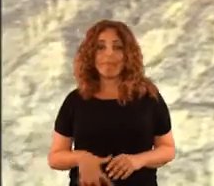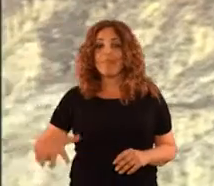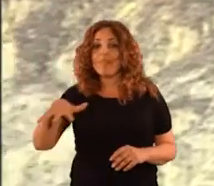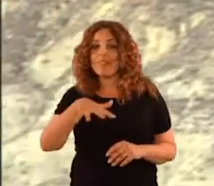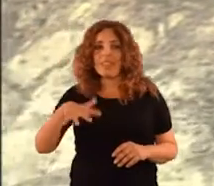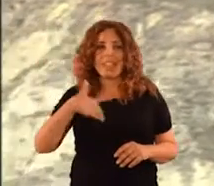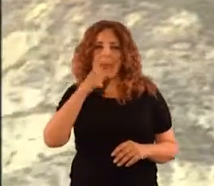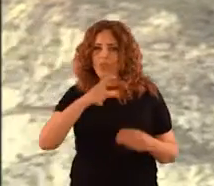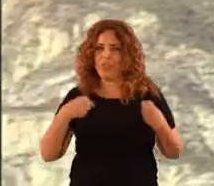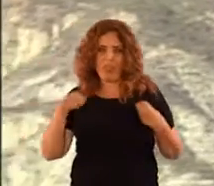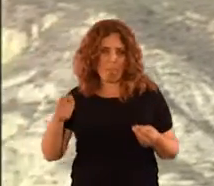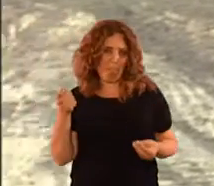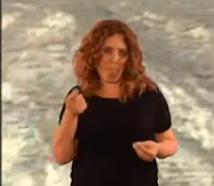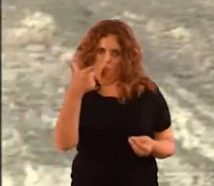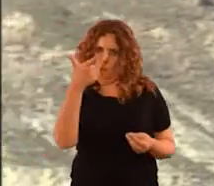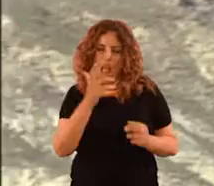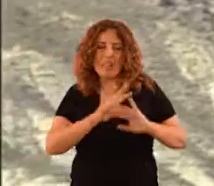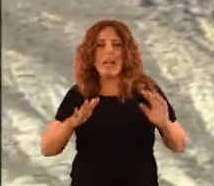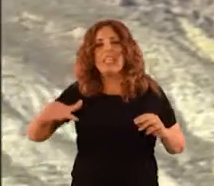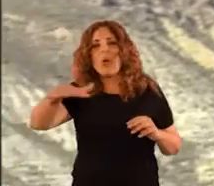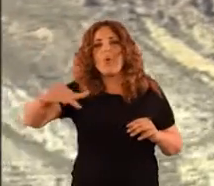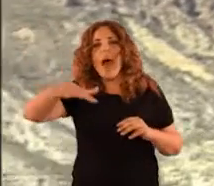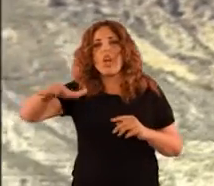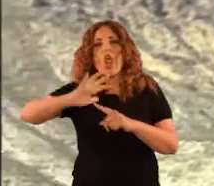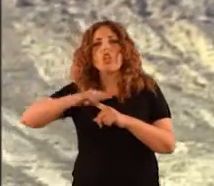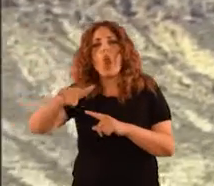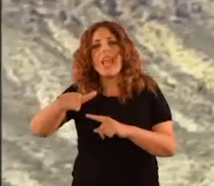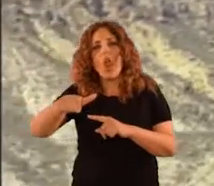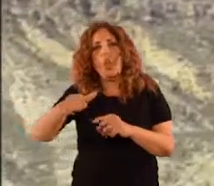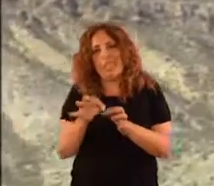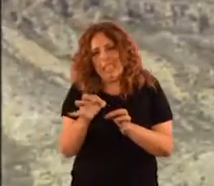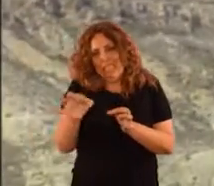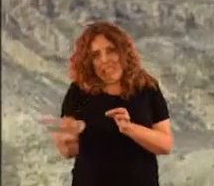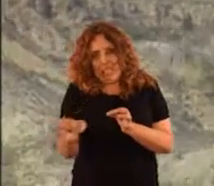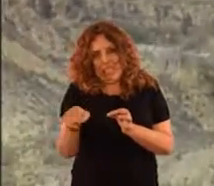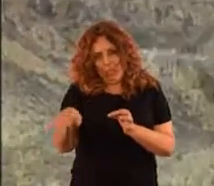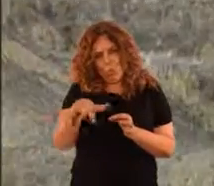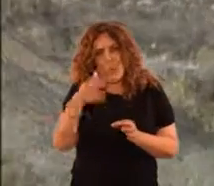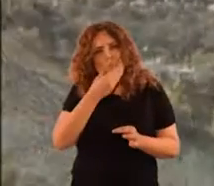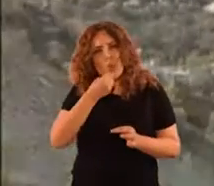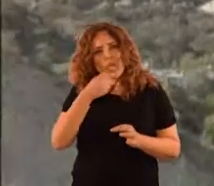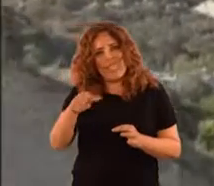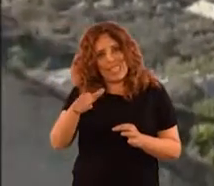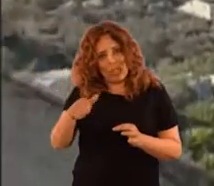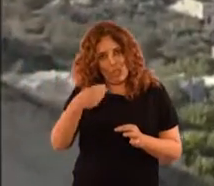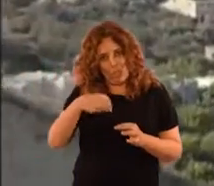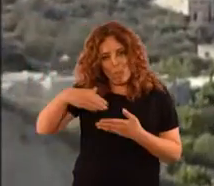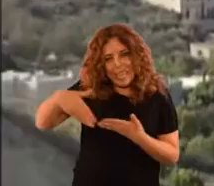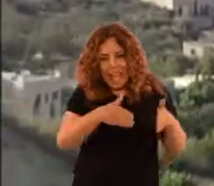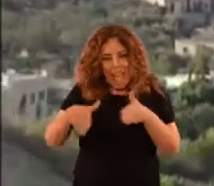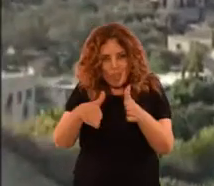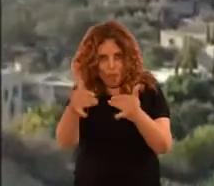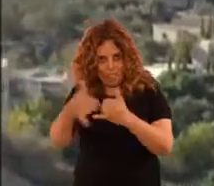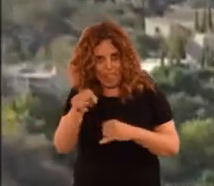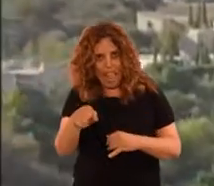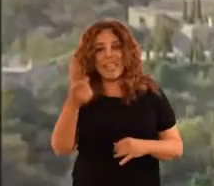El paraje está casi despoblado. Solo la barriada de los Molinos, ubicada en un enclave de singular belleza a la salida del